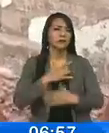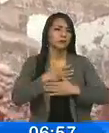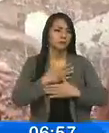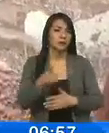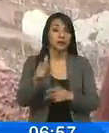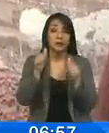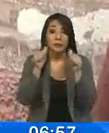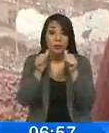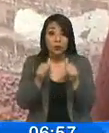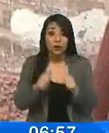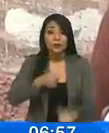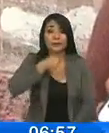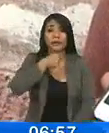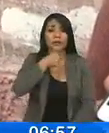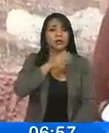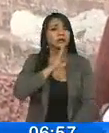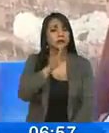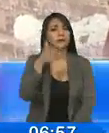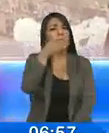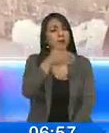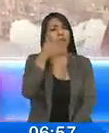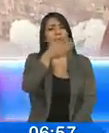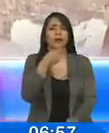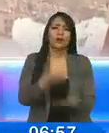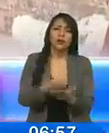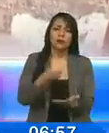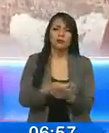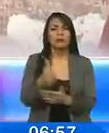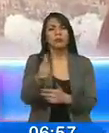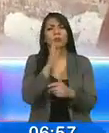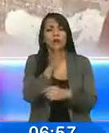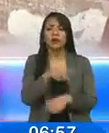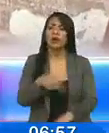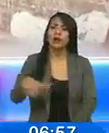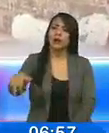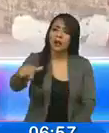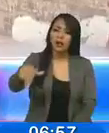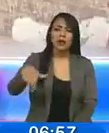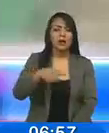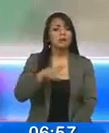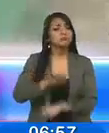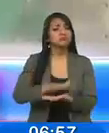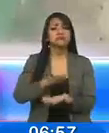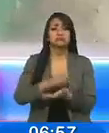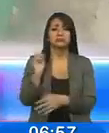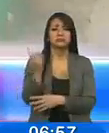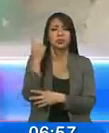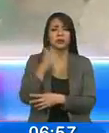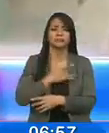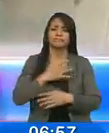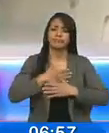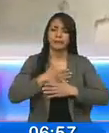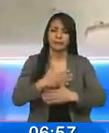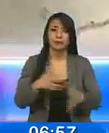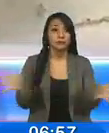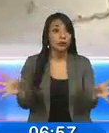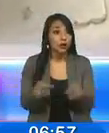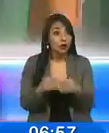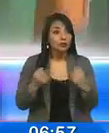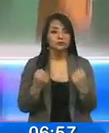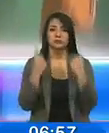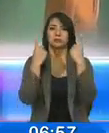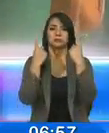Yo le he visto que salía a comprar así. Se iba para abajo, también se iba nomás solita. Una desgracia que tomó a todos por